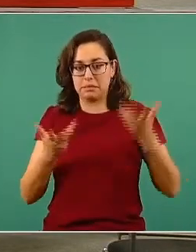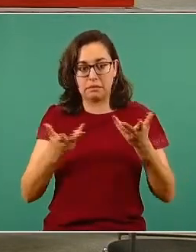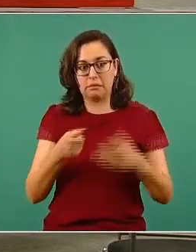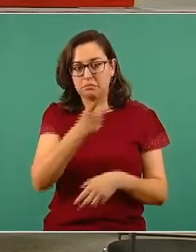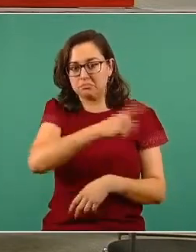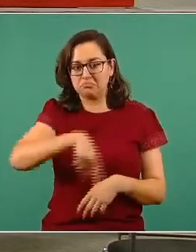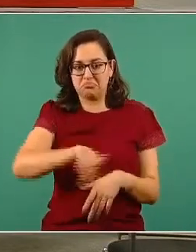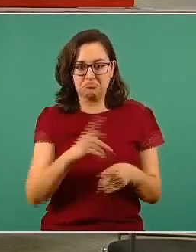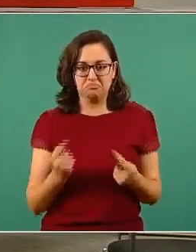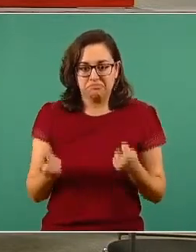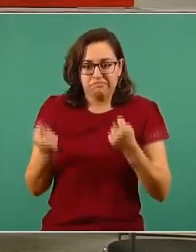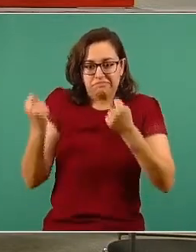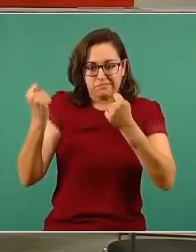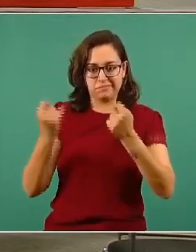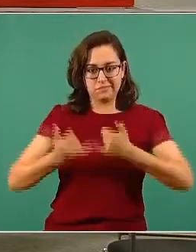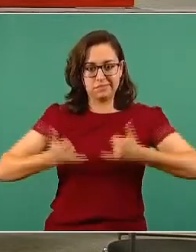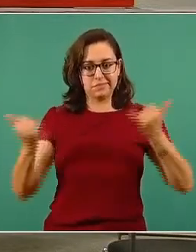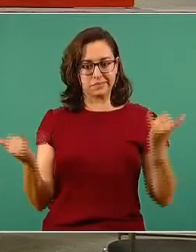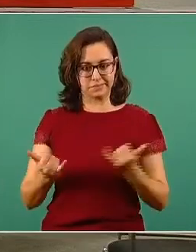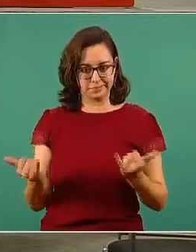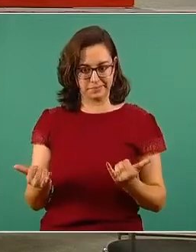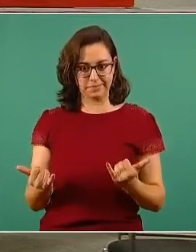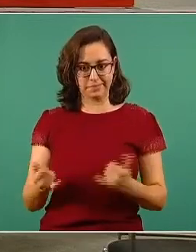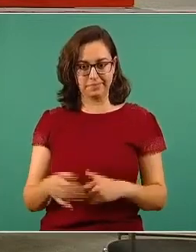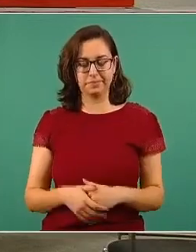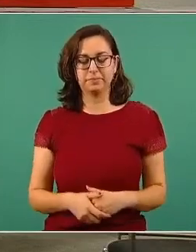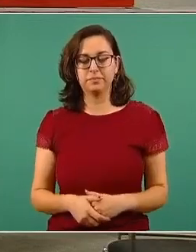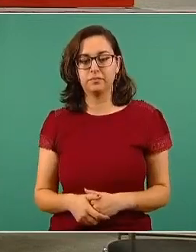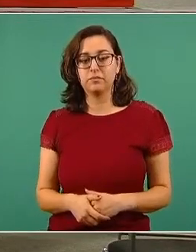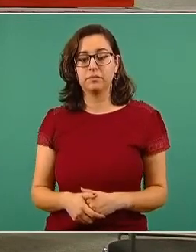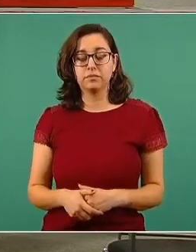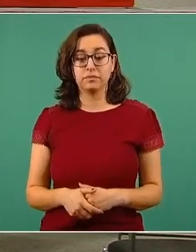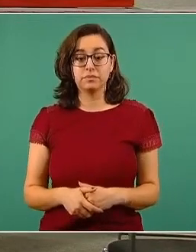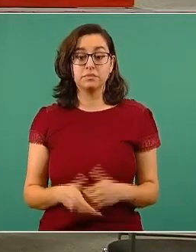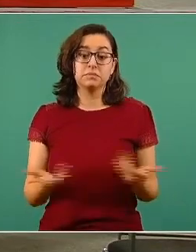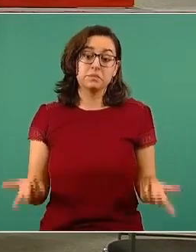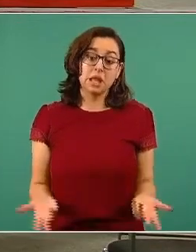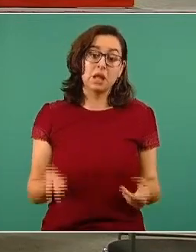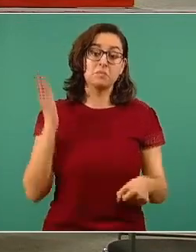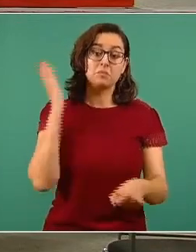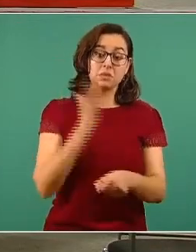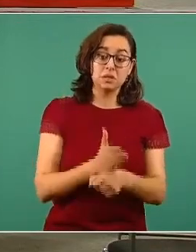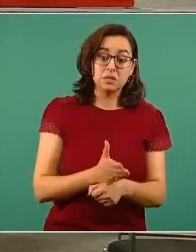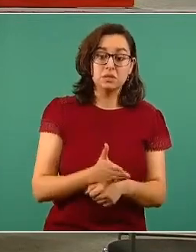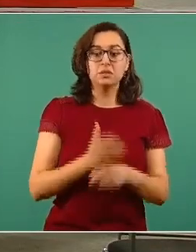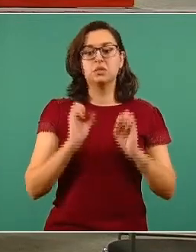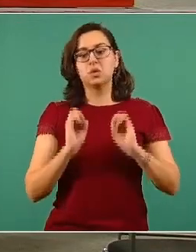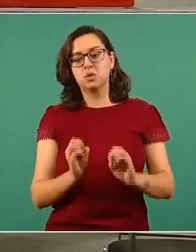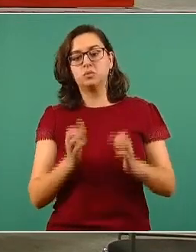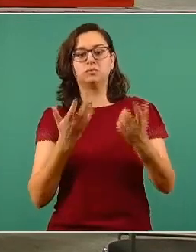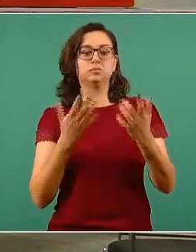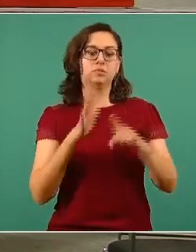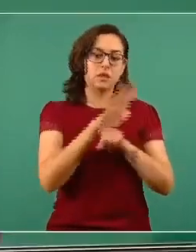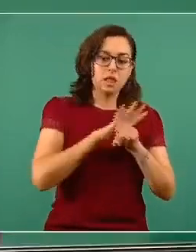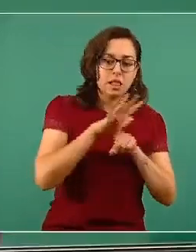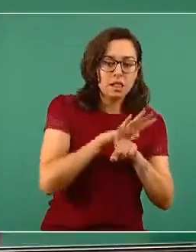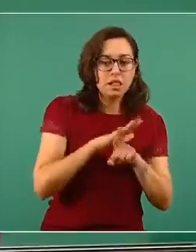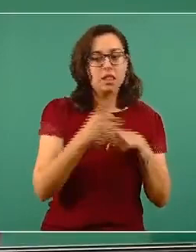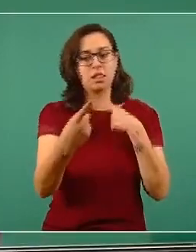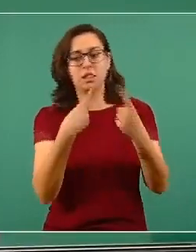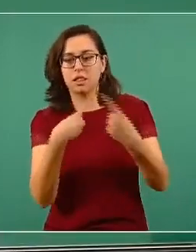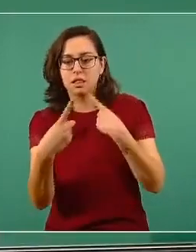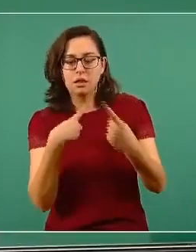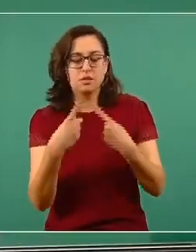incumplido con las recomendaciones específicas del semáforo. Y ya sea sanciones, ya sea diálogo, persuasión, es